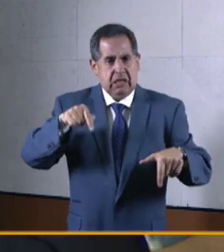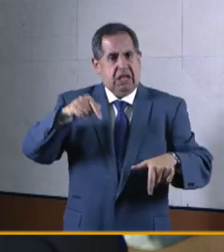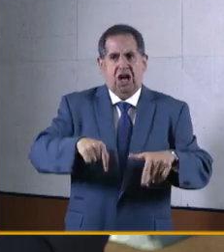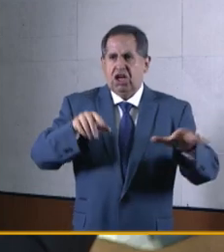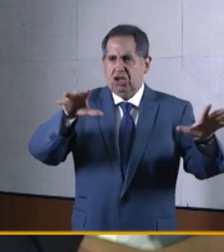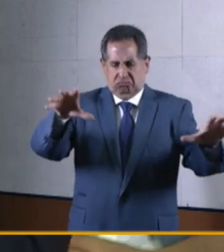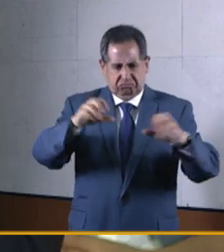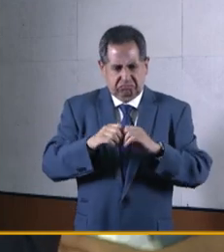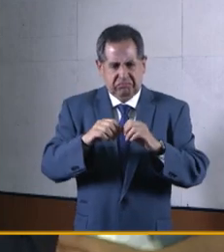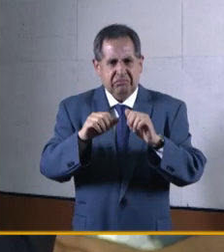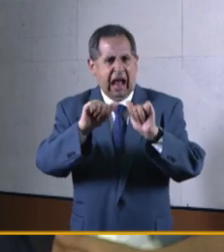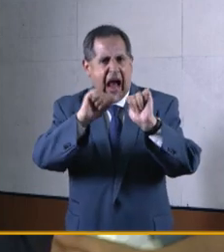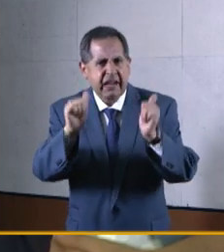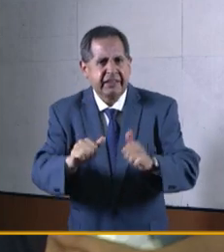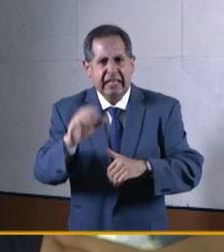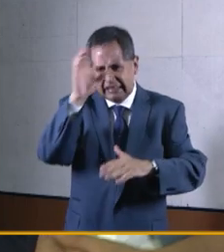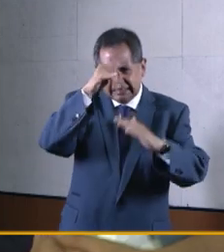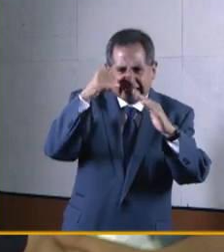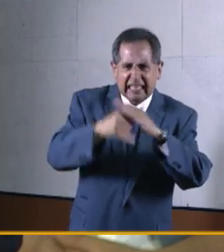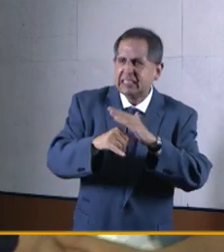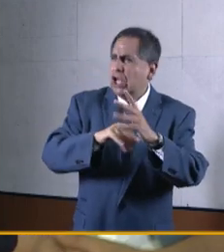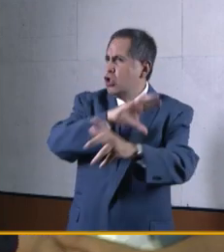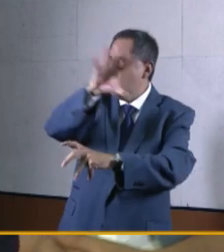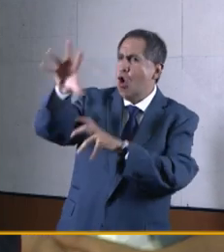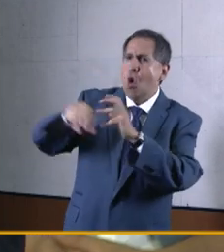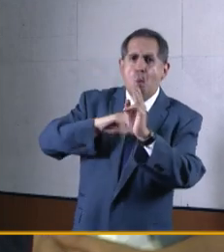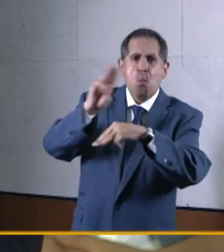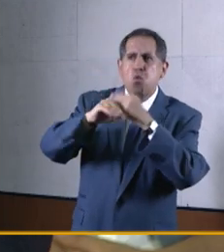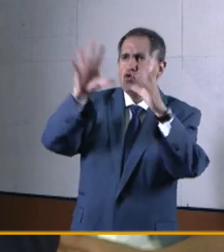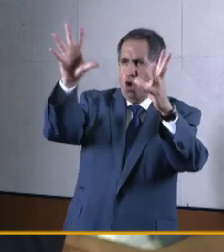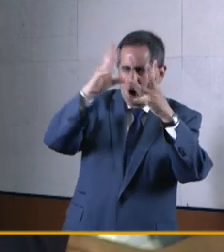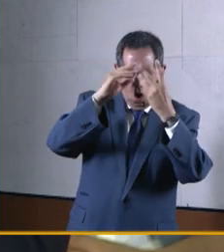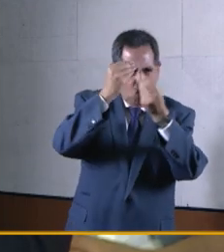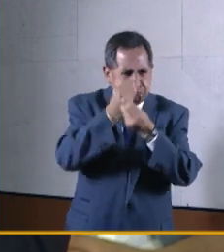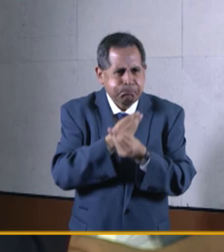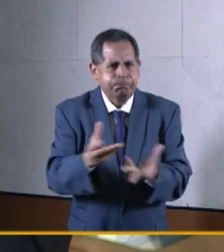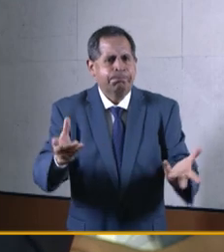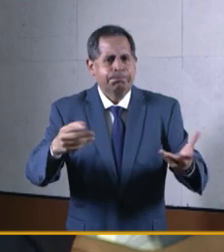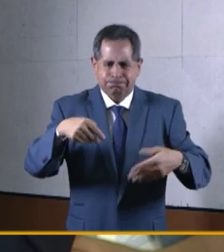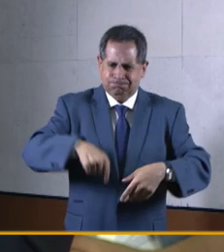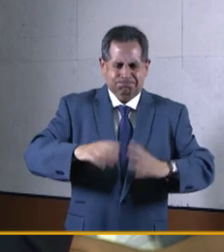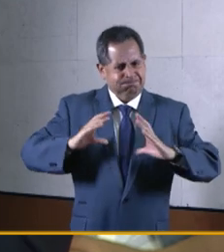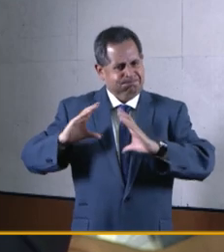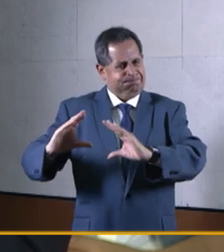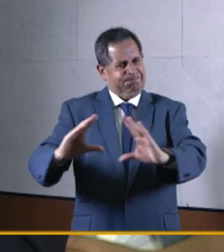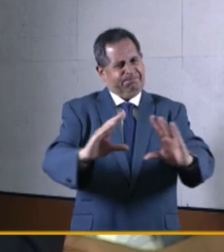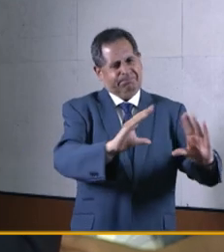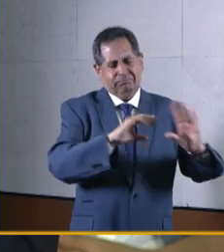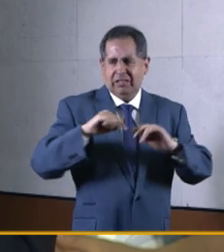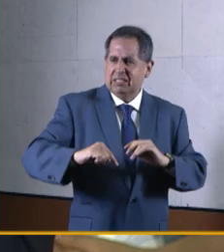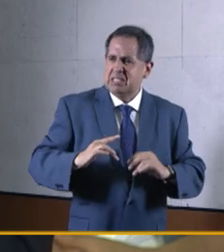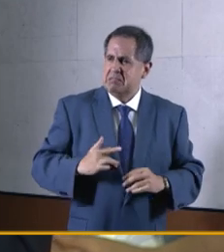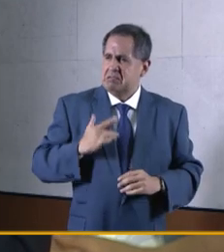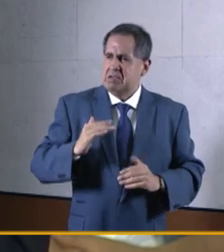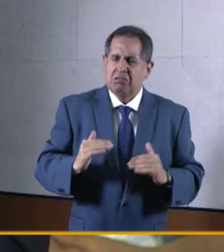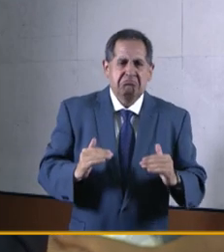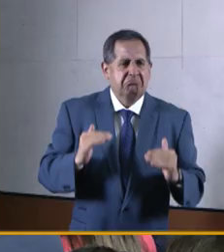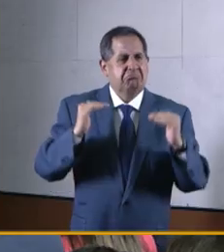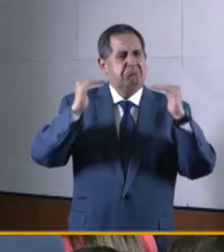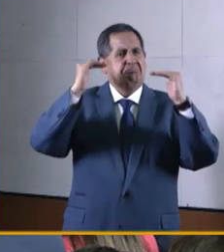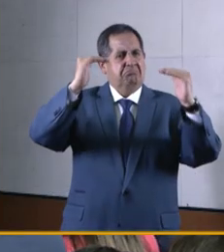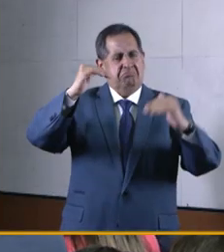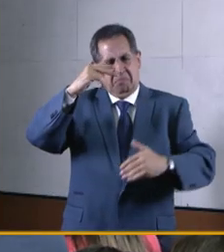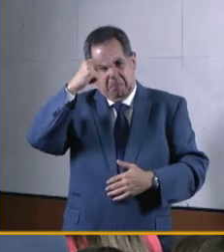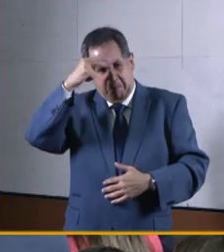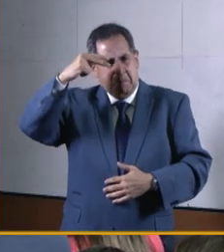ciencia y del arte que son universales y no tienen fronteras esta institución se yergue como universidad de